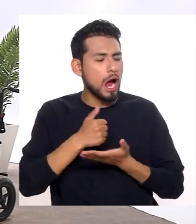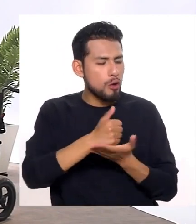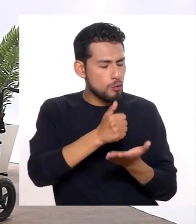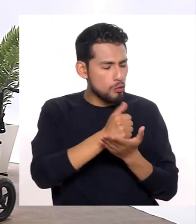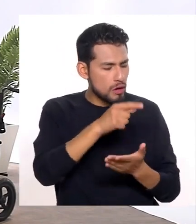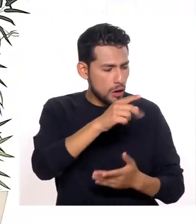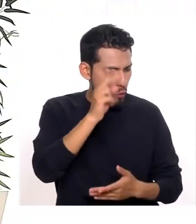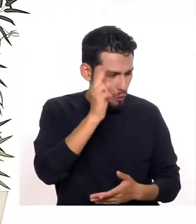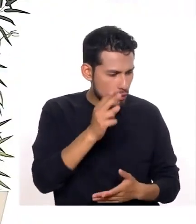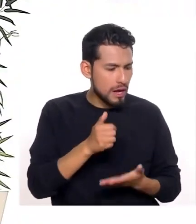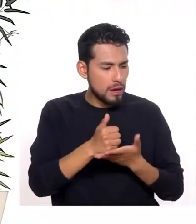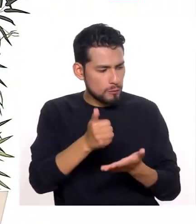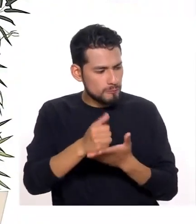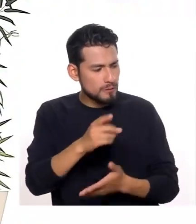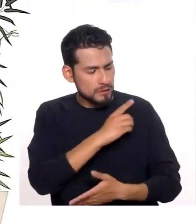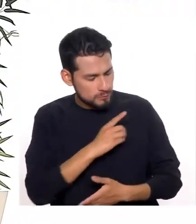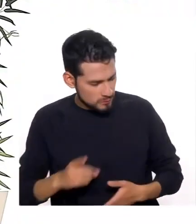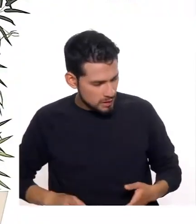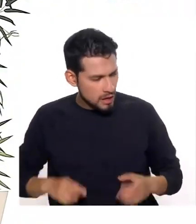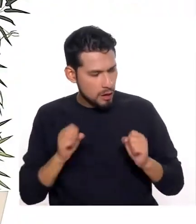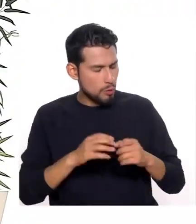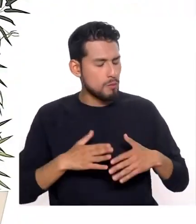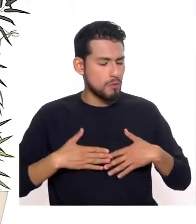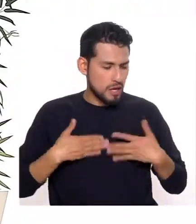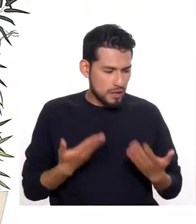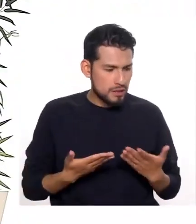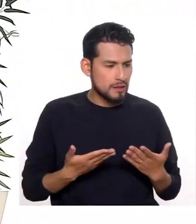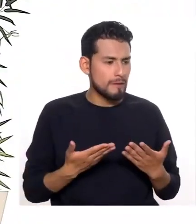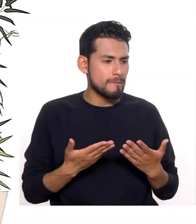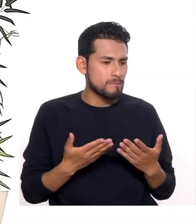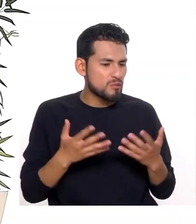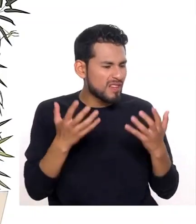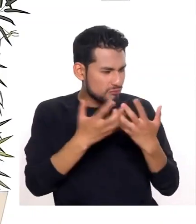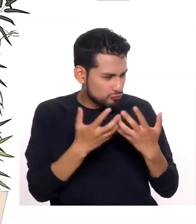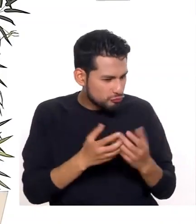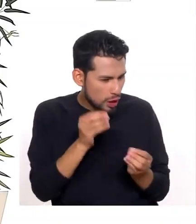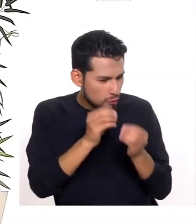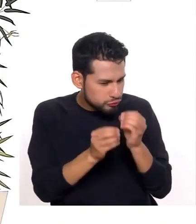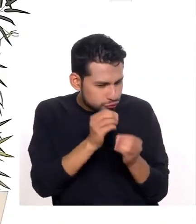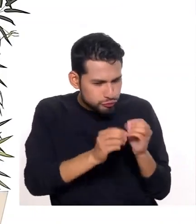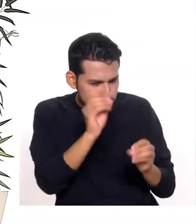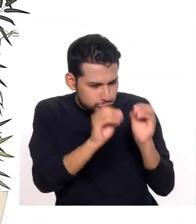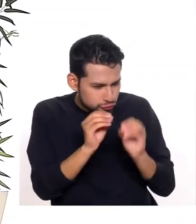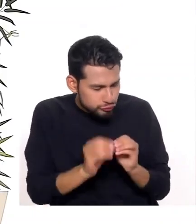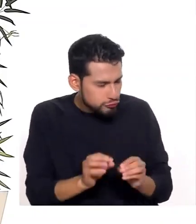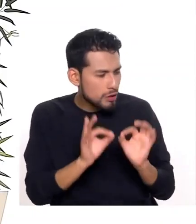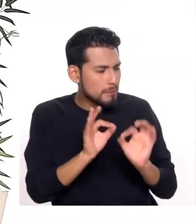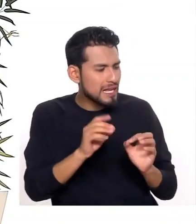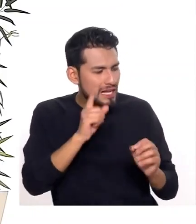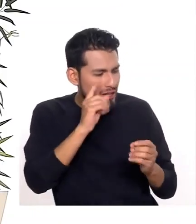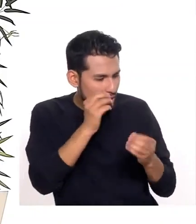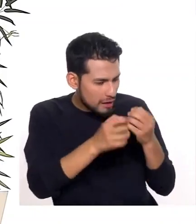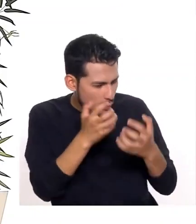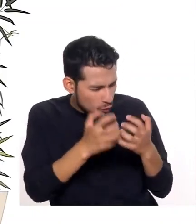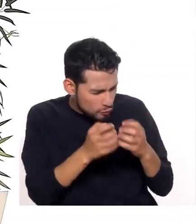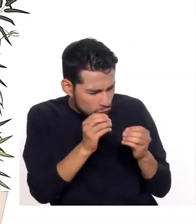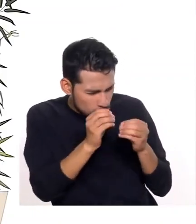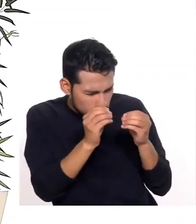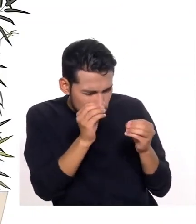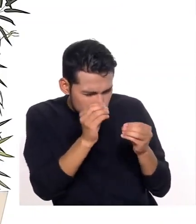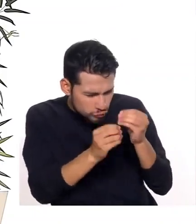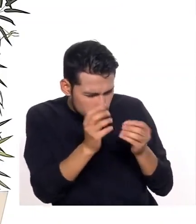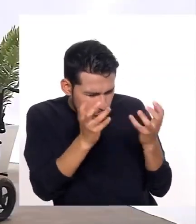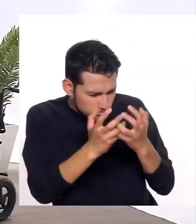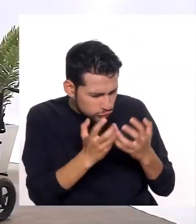ayudar al docente, a los directivos, a poder hacer las adaptaciones, adecuaciones, ajustes razonables, ver